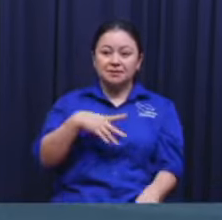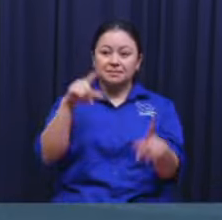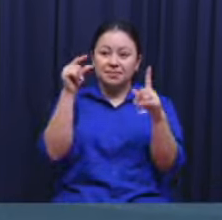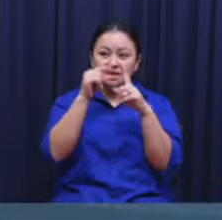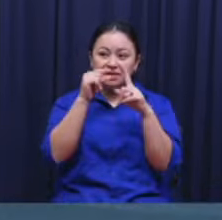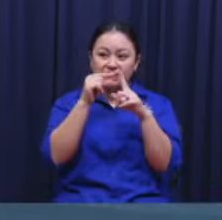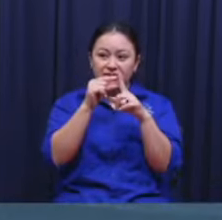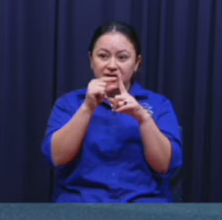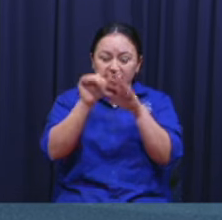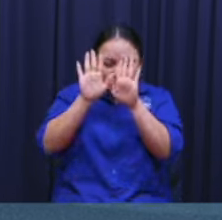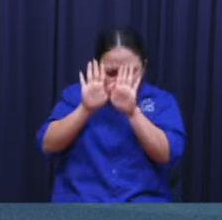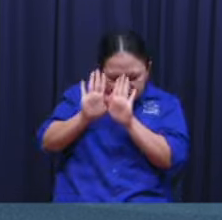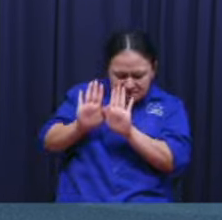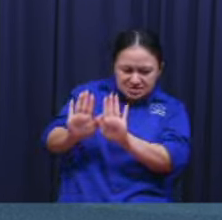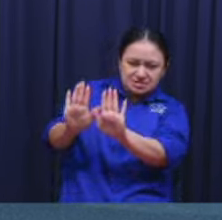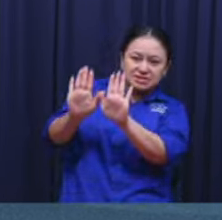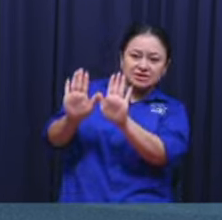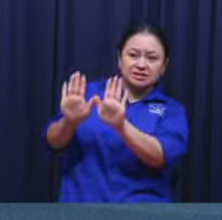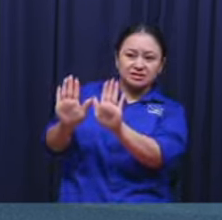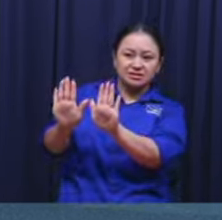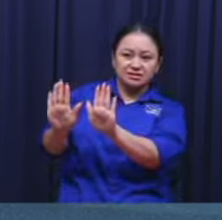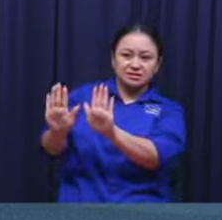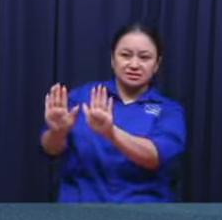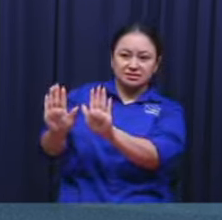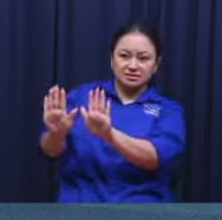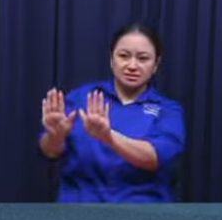¿Cómo decía en la textual?